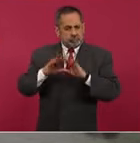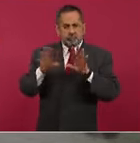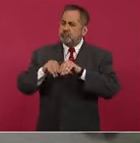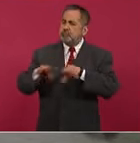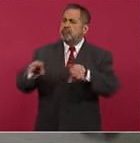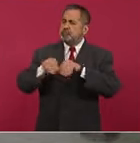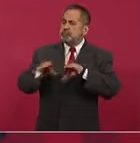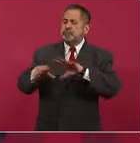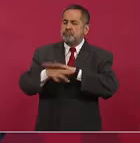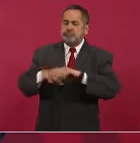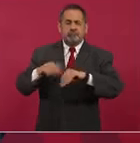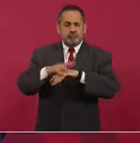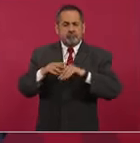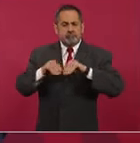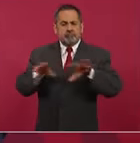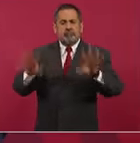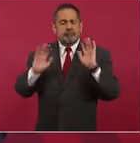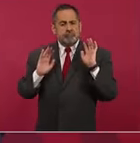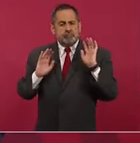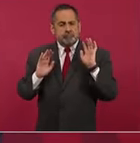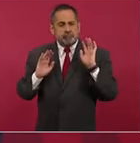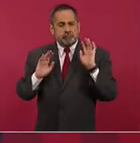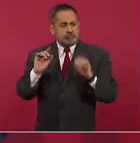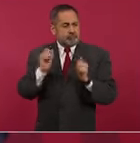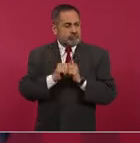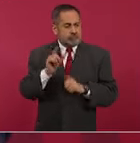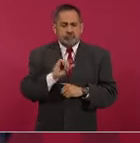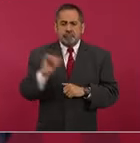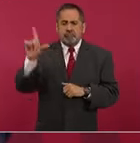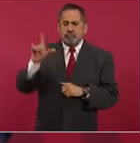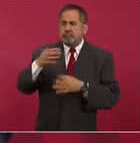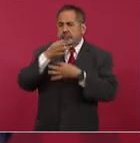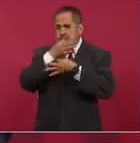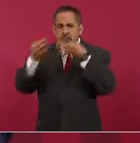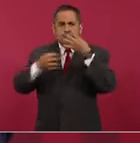con objetividad, con profesionalismo.